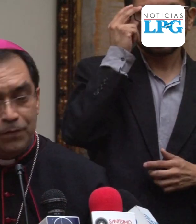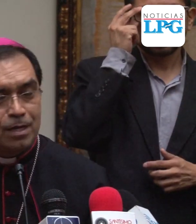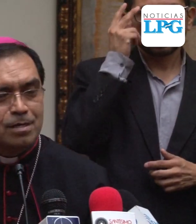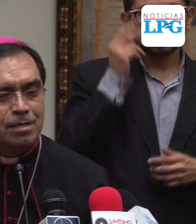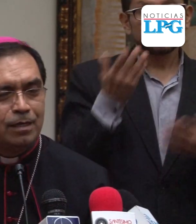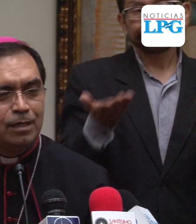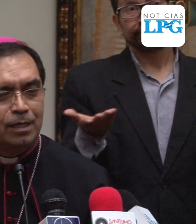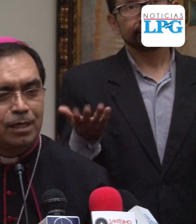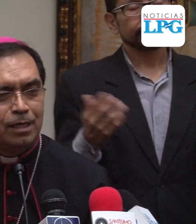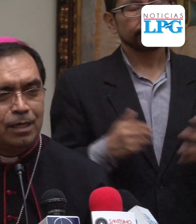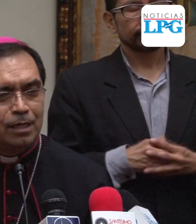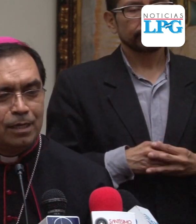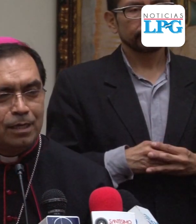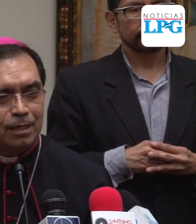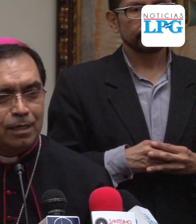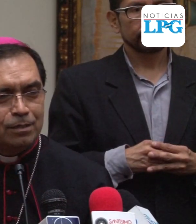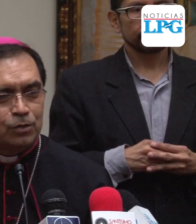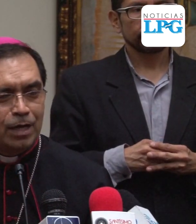En fin,